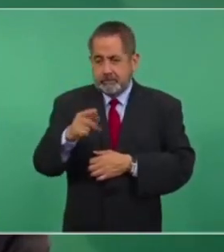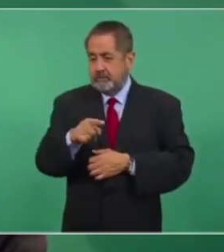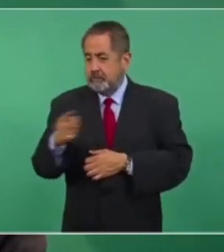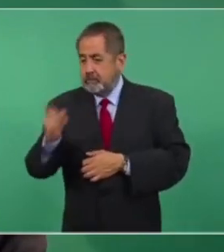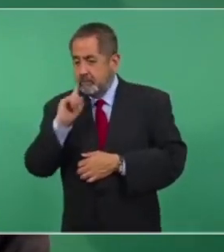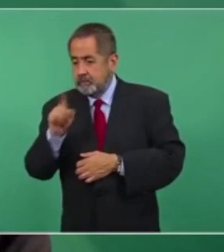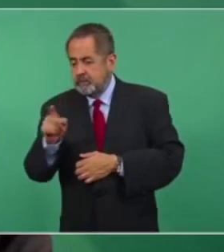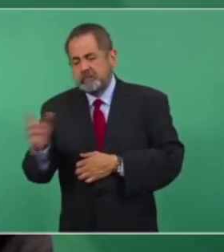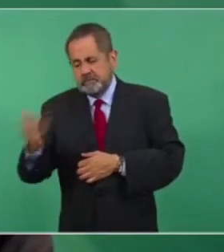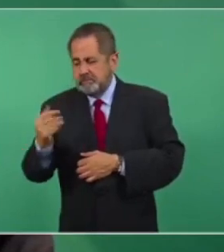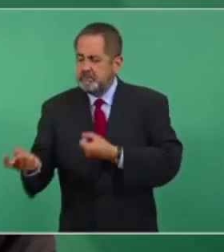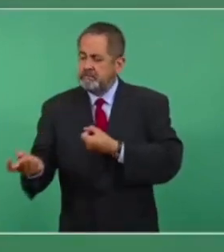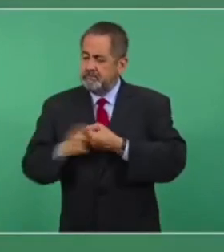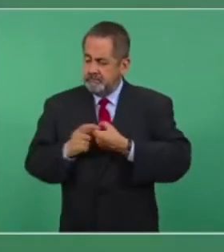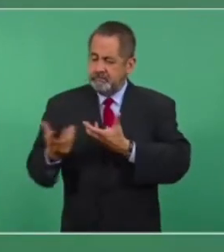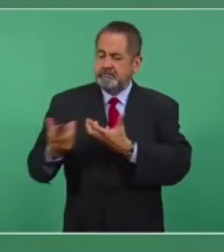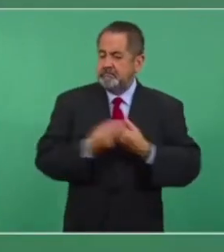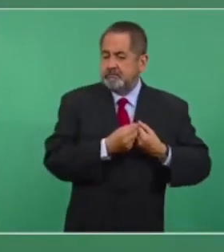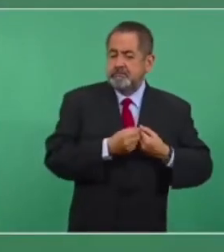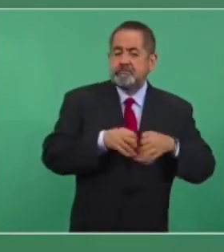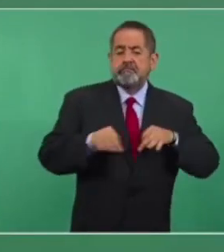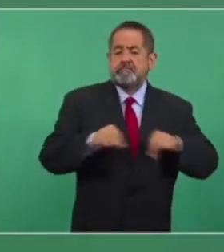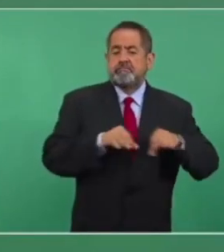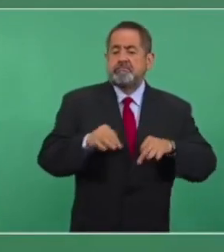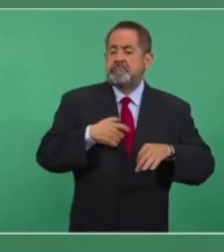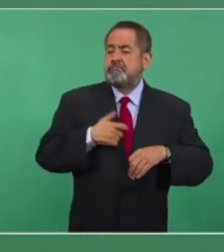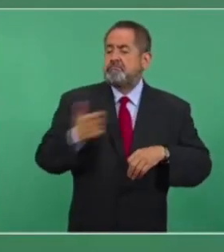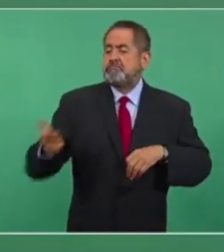llevaron de empleada,